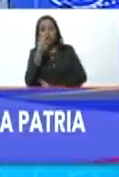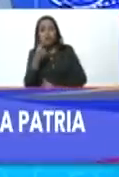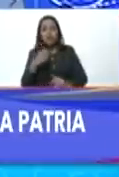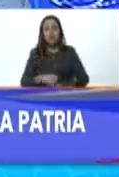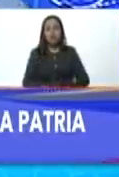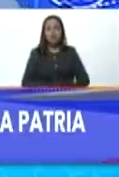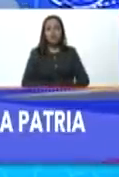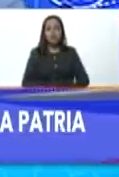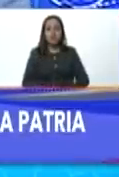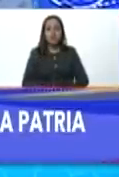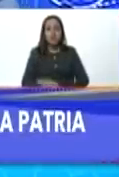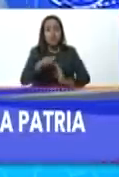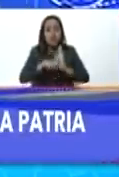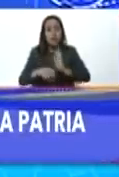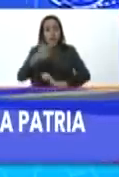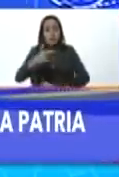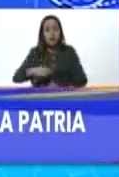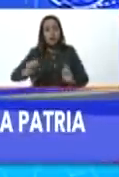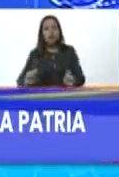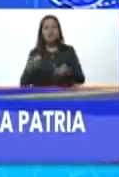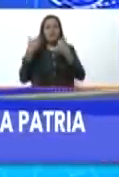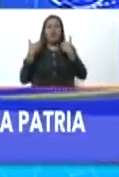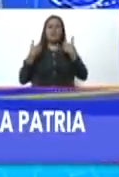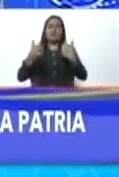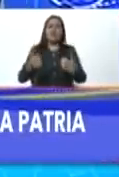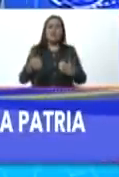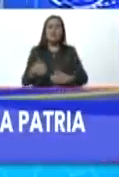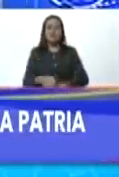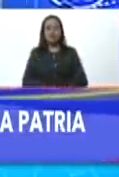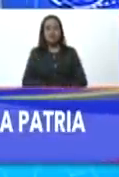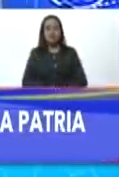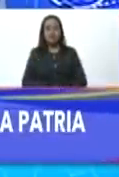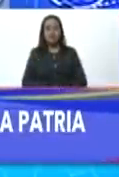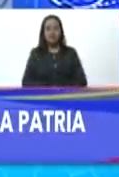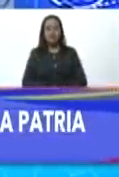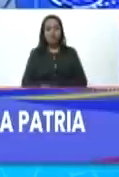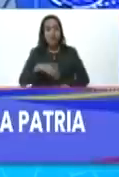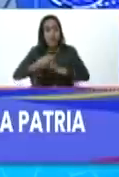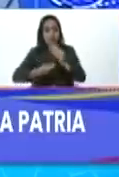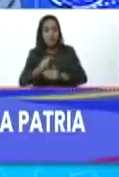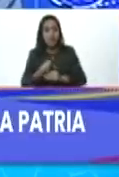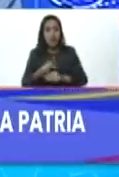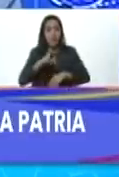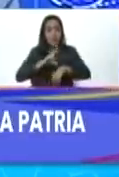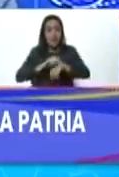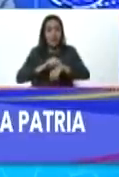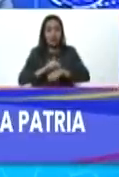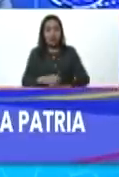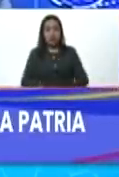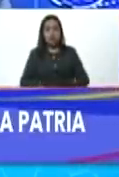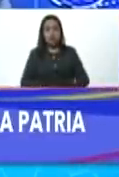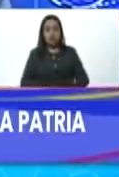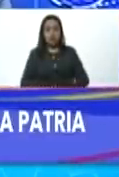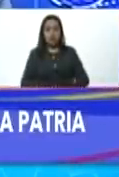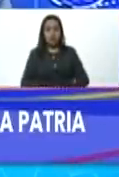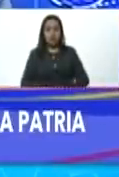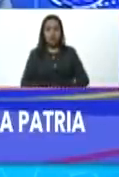de medicinas para que la persona restableciera su salud. Eso lo hacía José Gregorio Hernández.